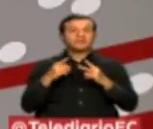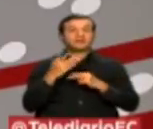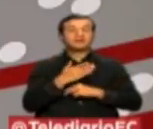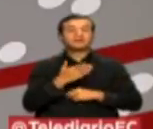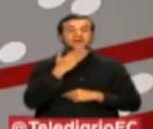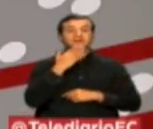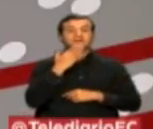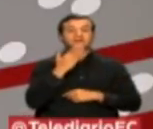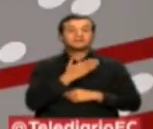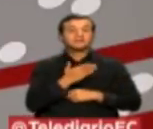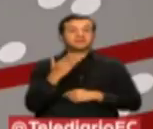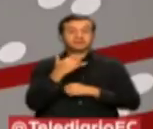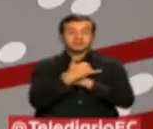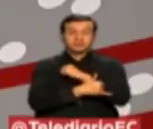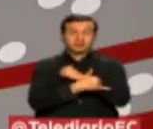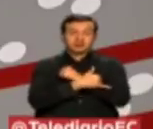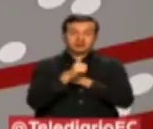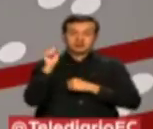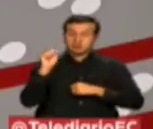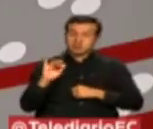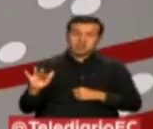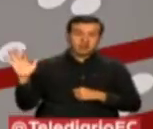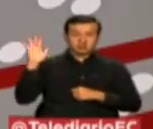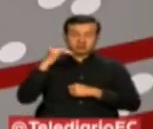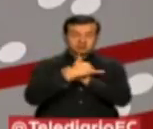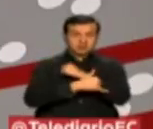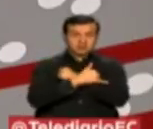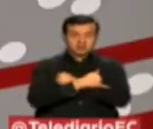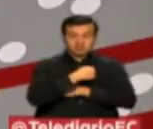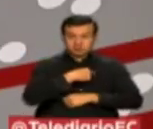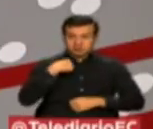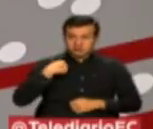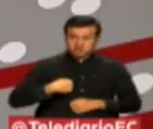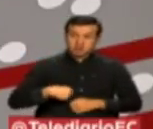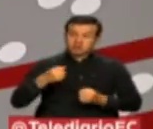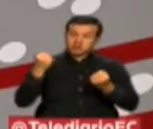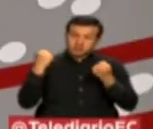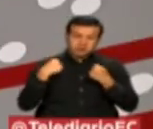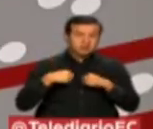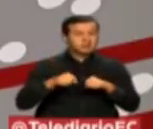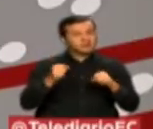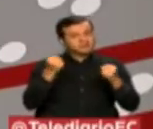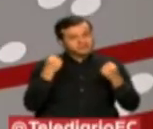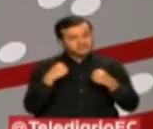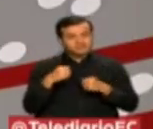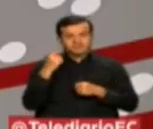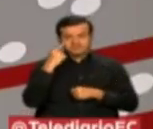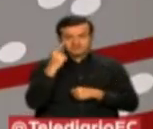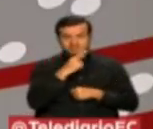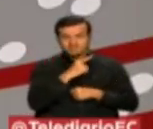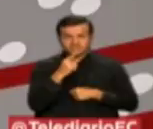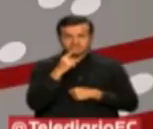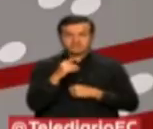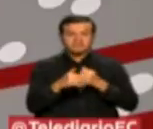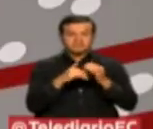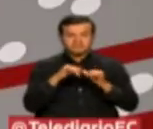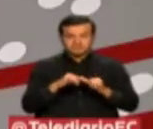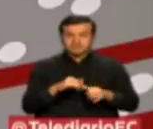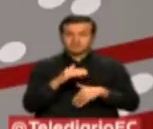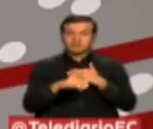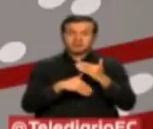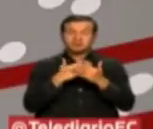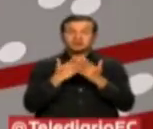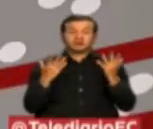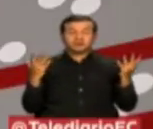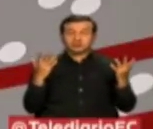de que países en el Asia, y el caso de China, está llevando esfuerzos interesantes para ir frenando también el proceso